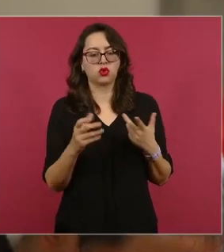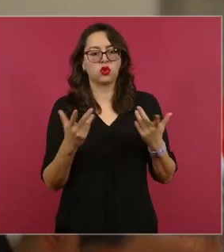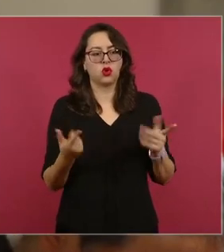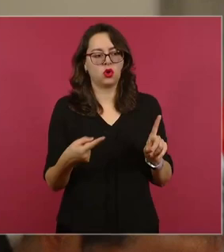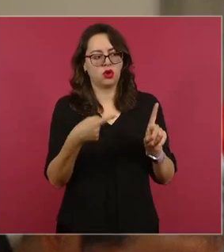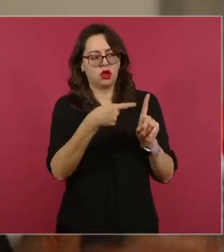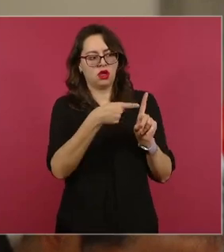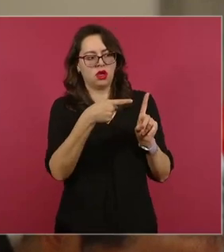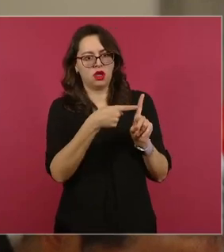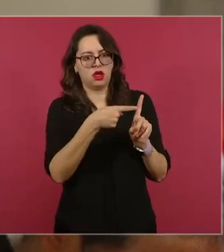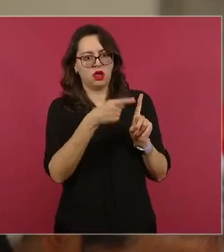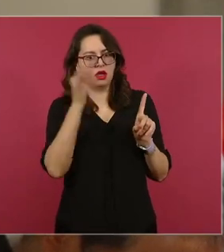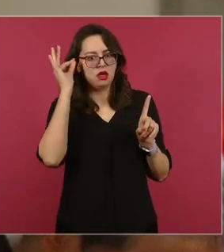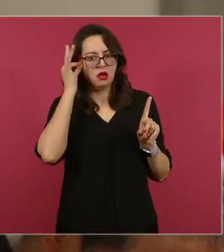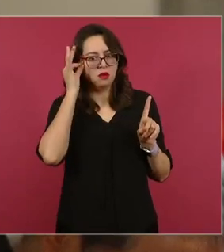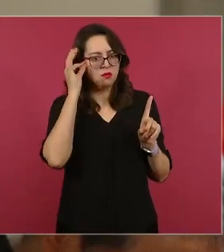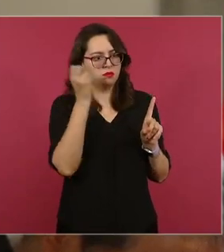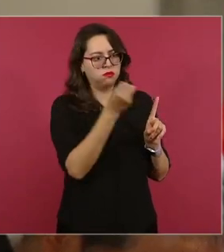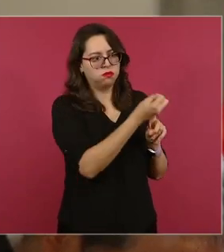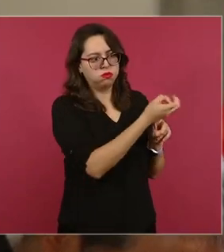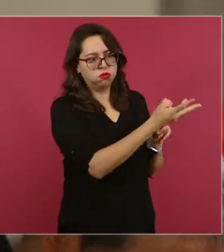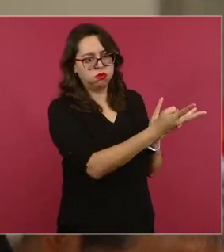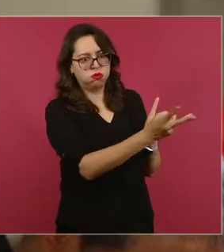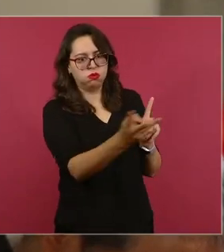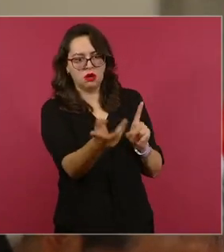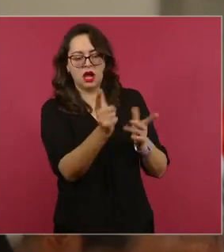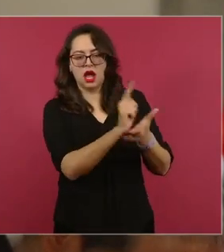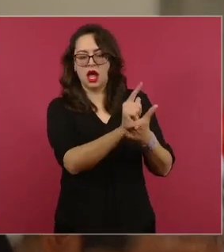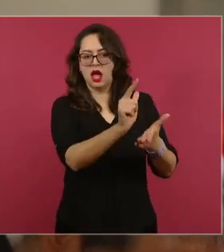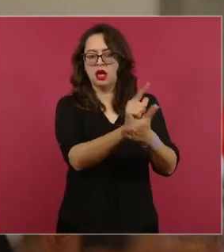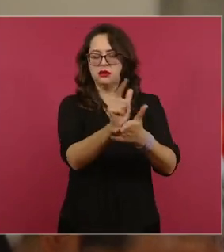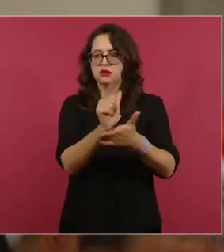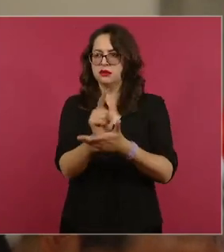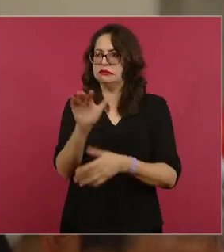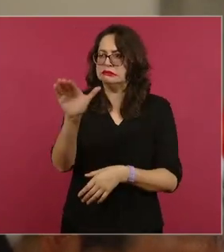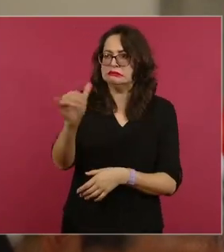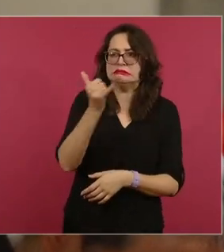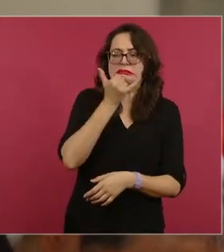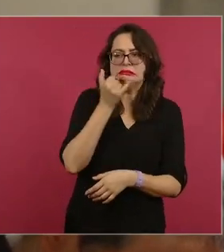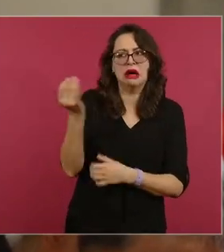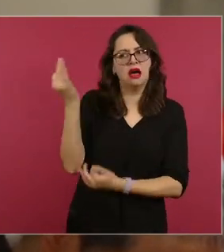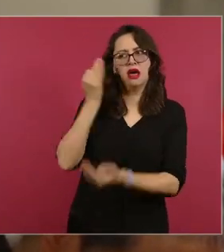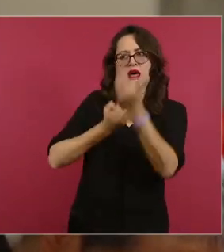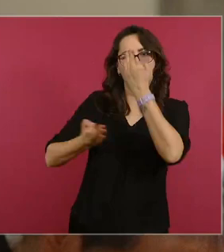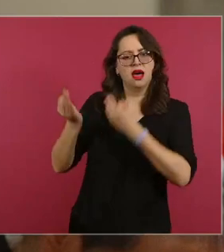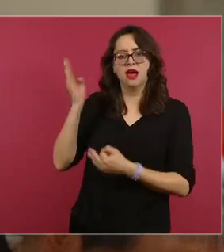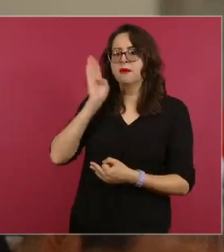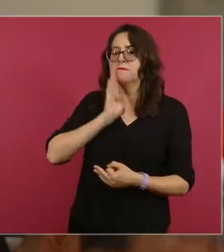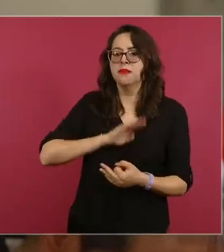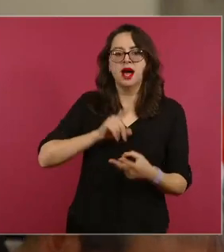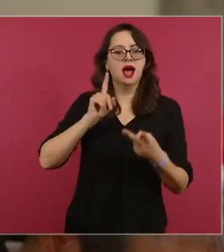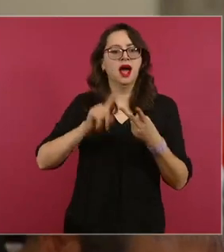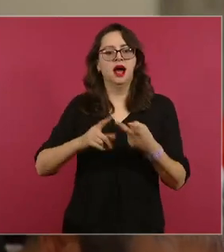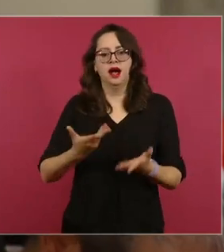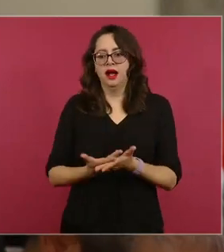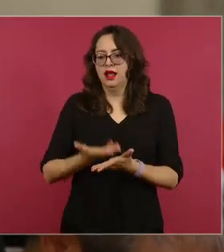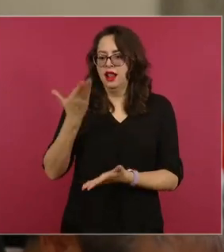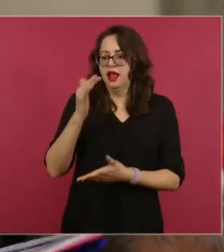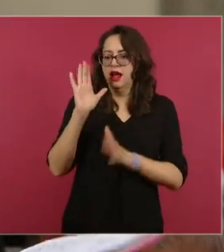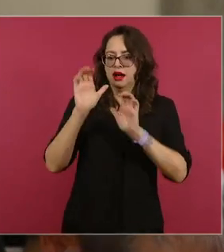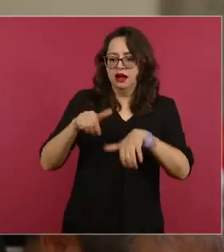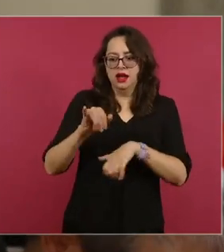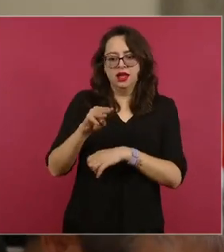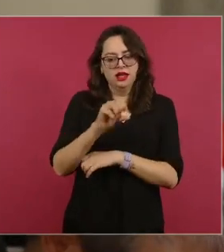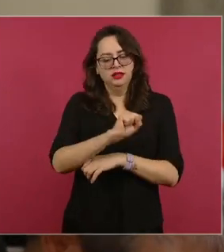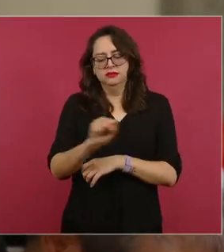algunos trabajadores continúan denunciando que insisten en estas malas prácticas, que no son dados de alta en el Seguro Social,